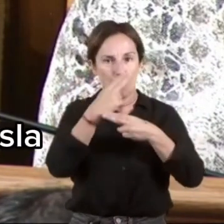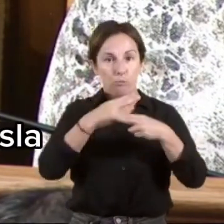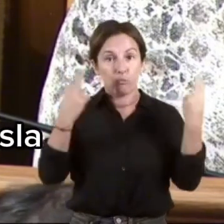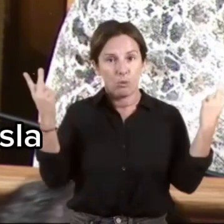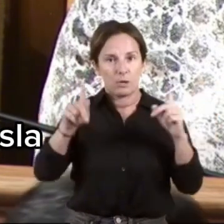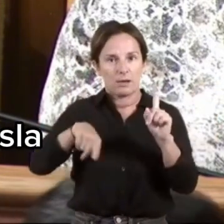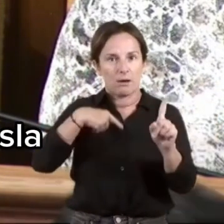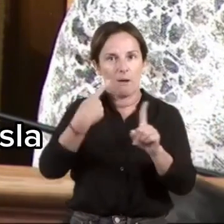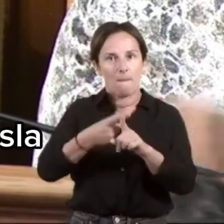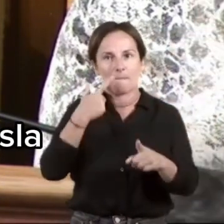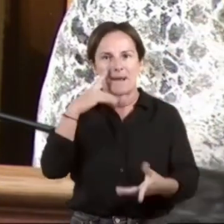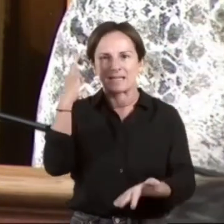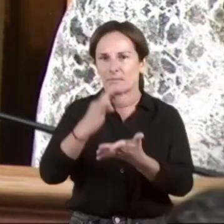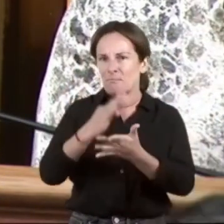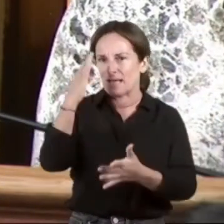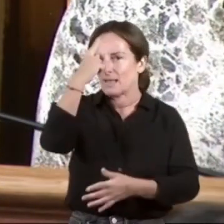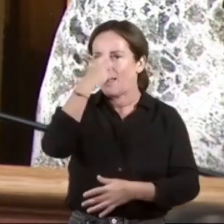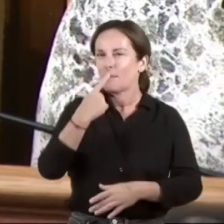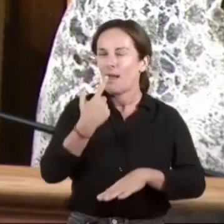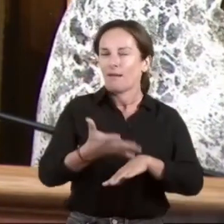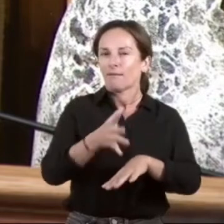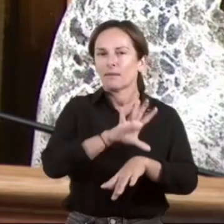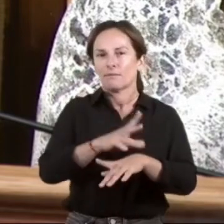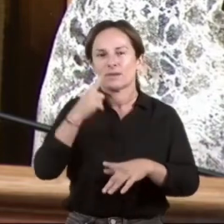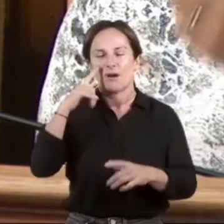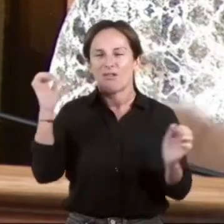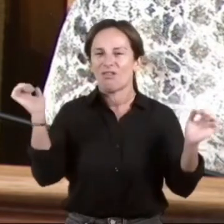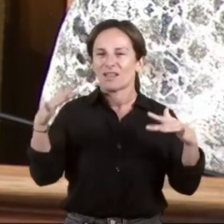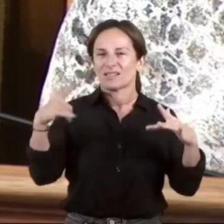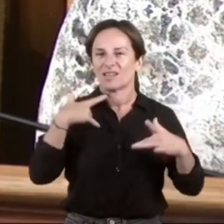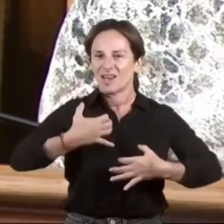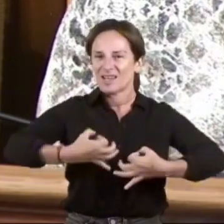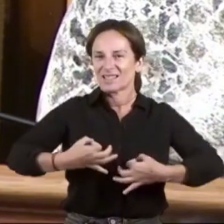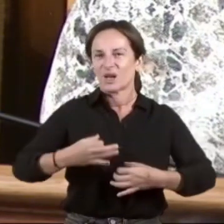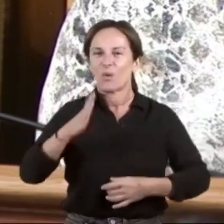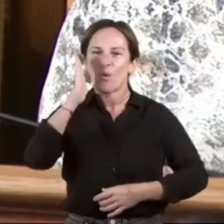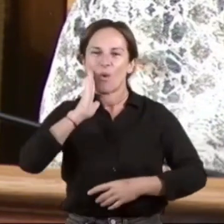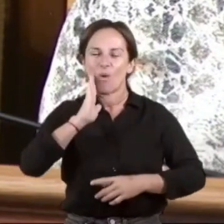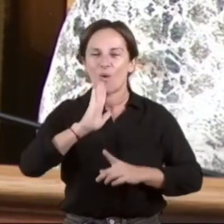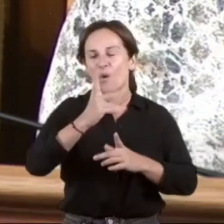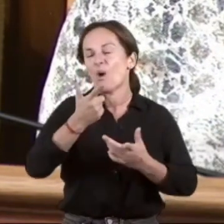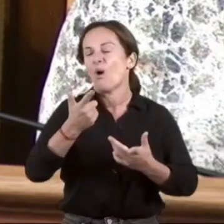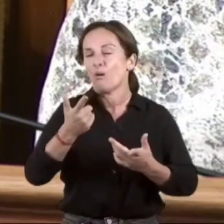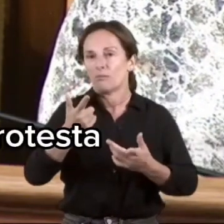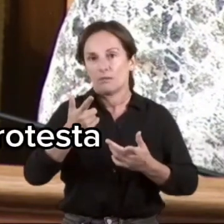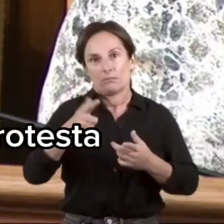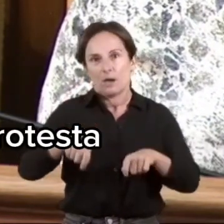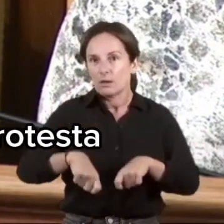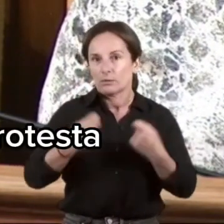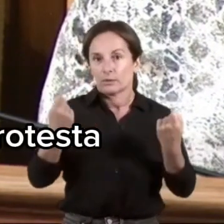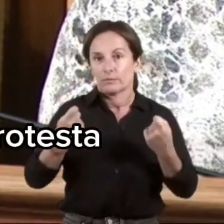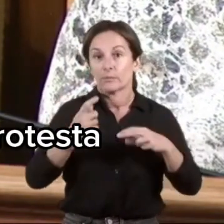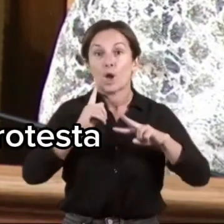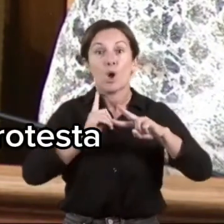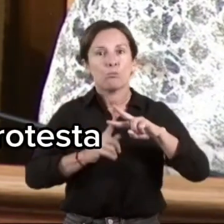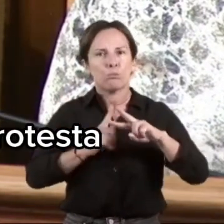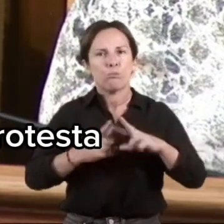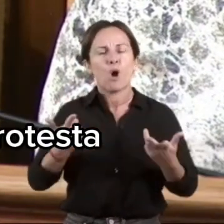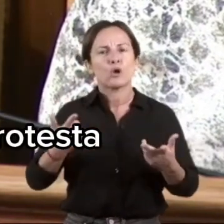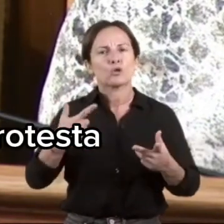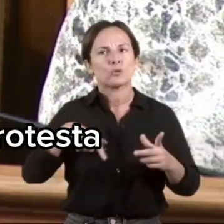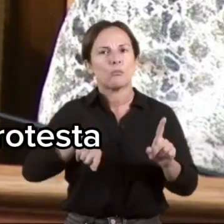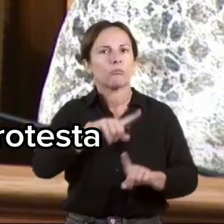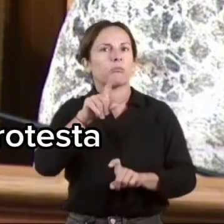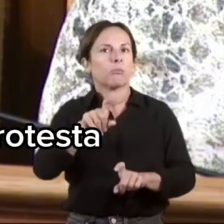la imagen de nuestra Isla como destino seguro y acogedor desde vox no cuestionamos el